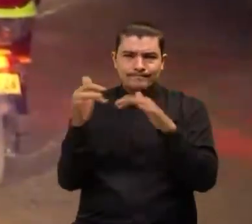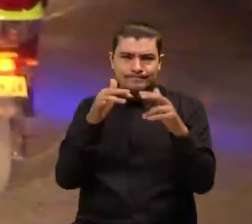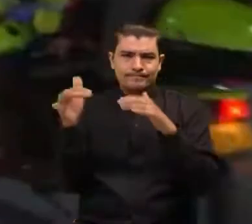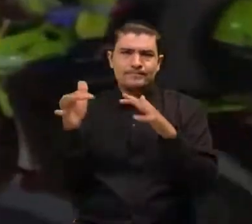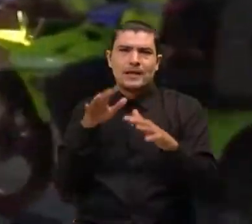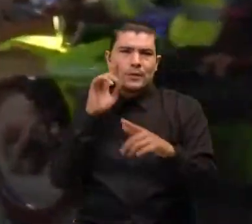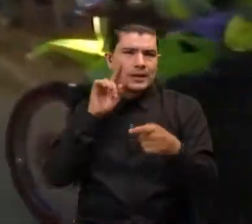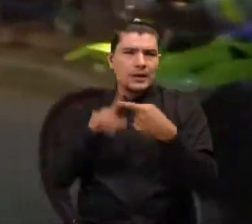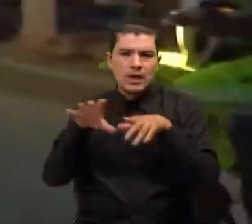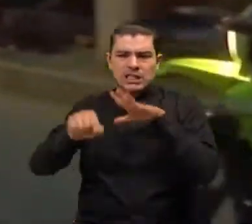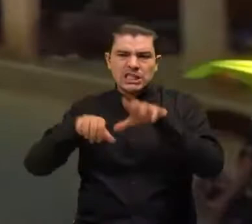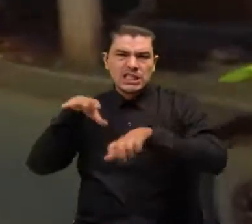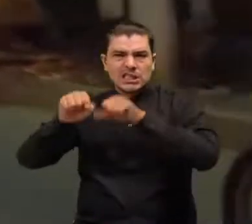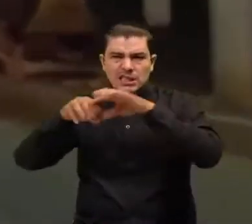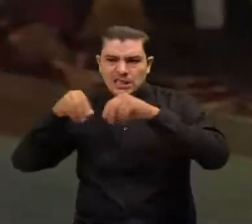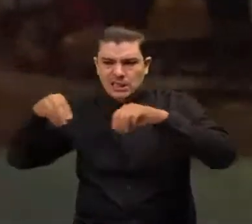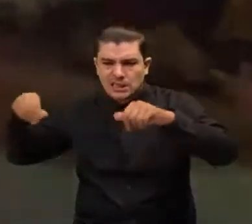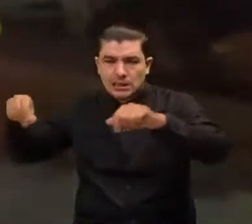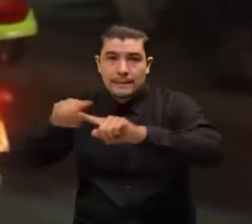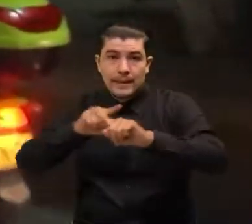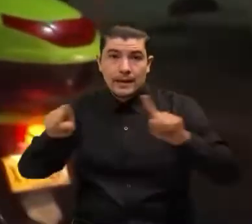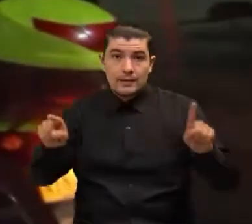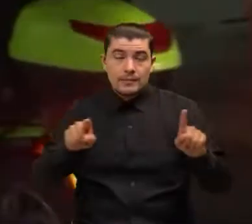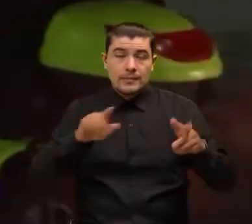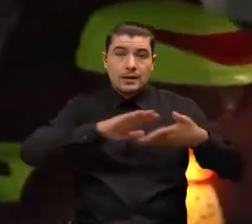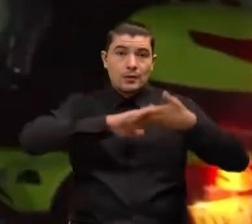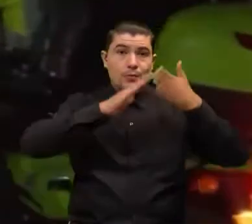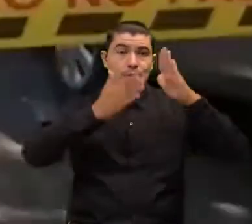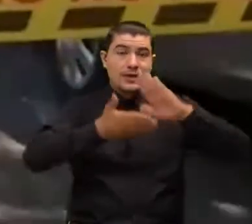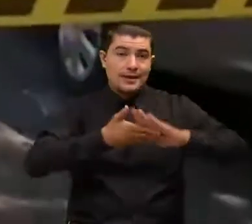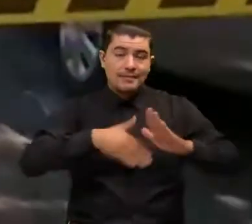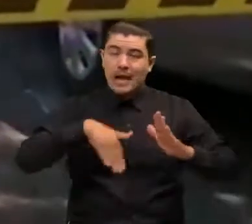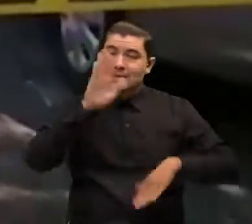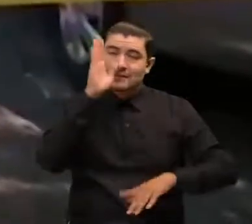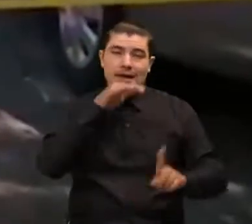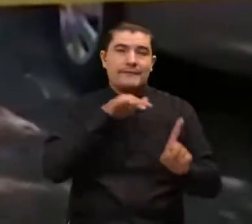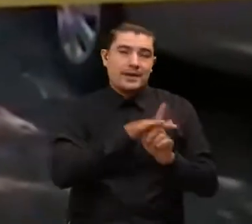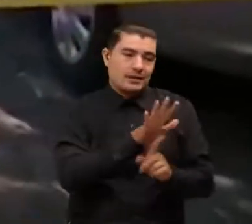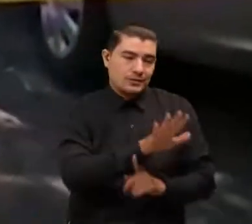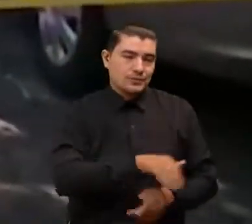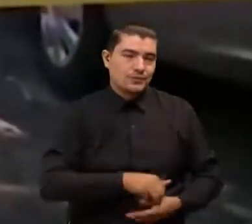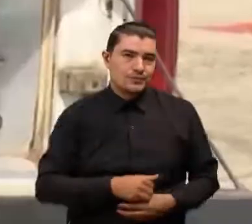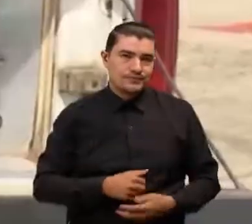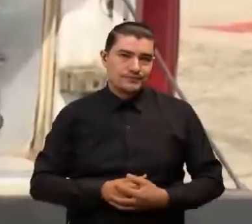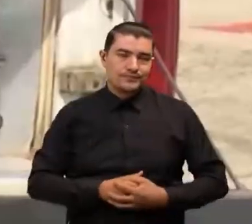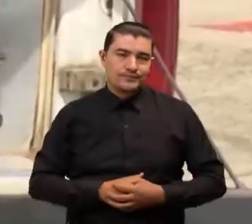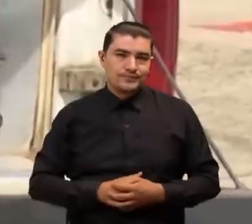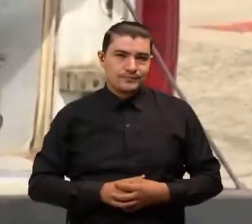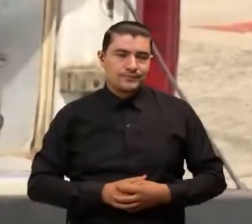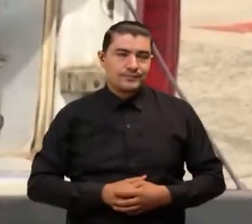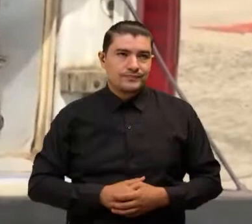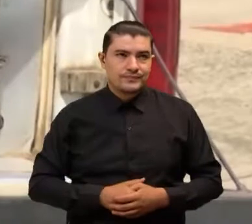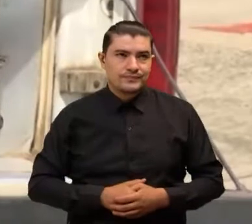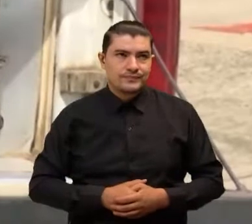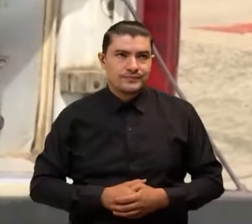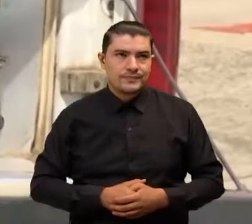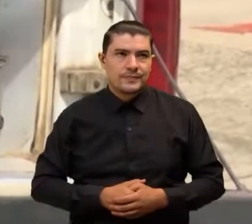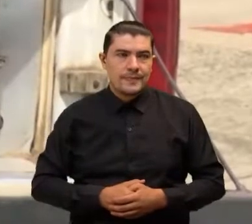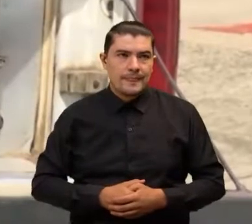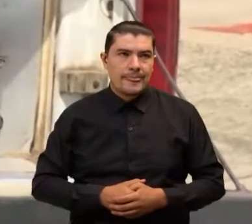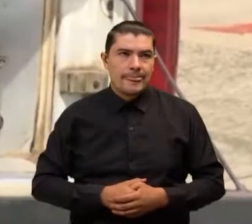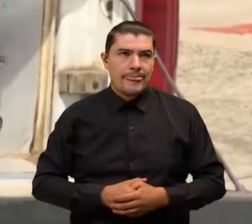del territorio. Sin embargo, las comunidades son las que terminan más afectadas en medio de estos hechos. Es una